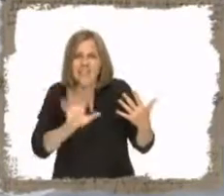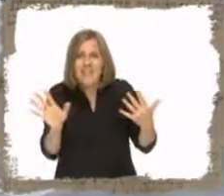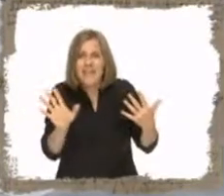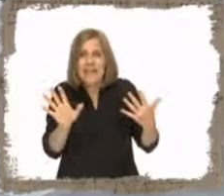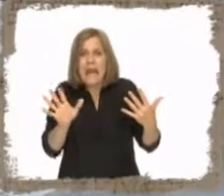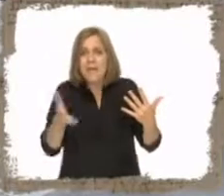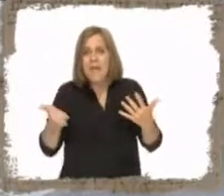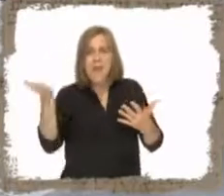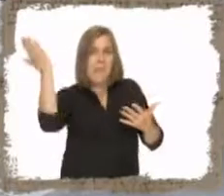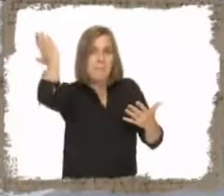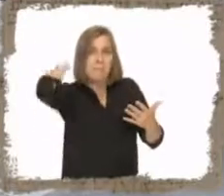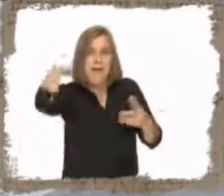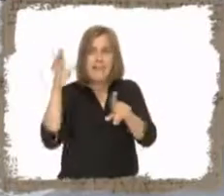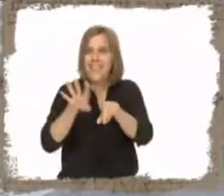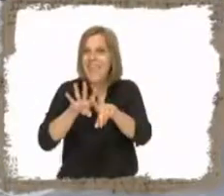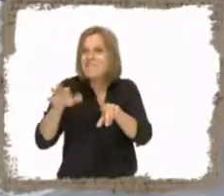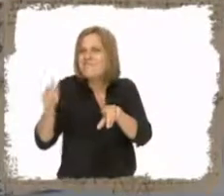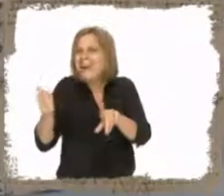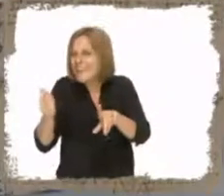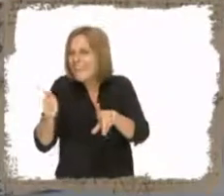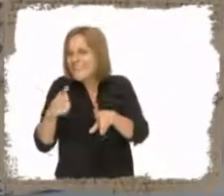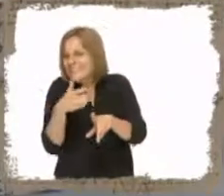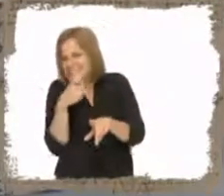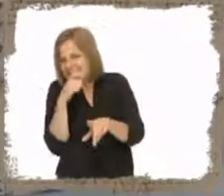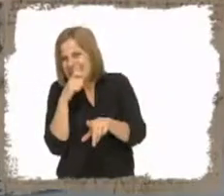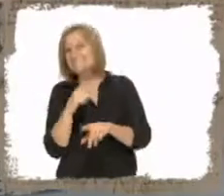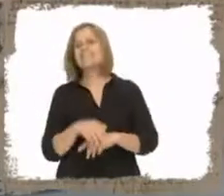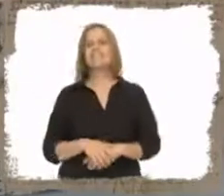lado, hasta en la espalda de tu hermana.